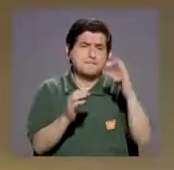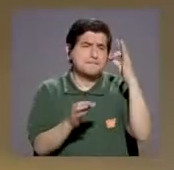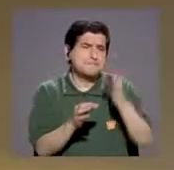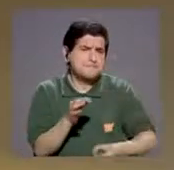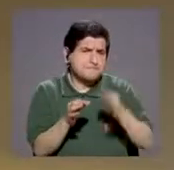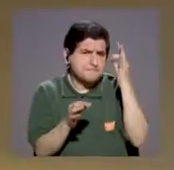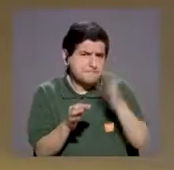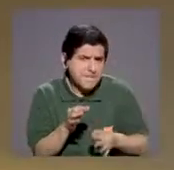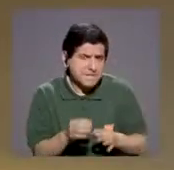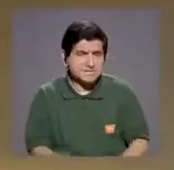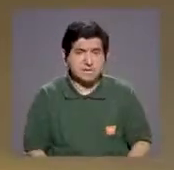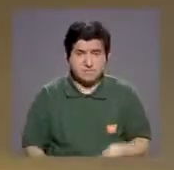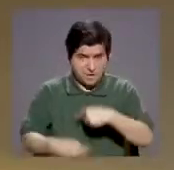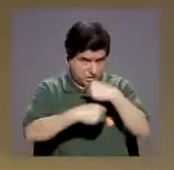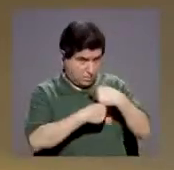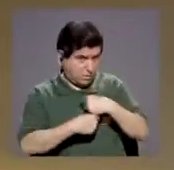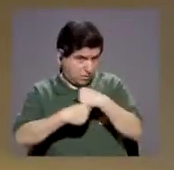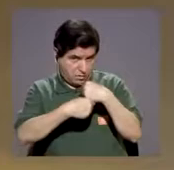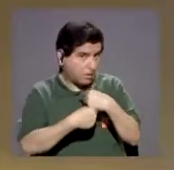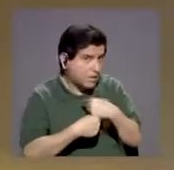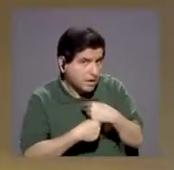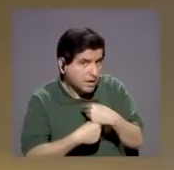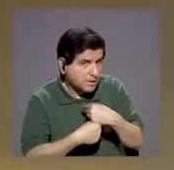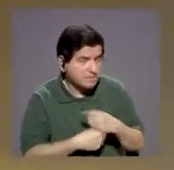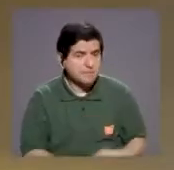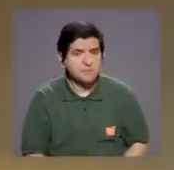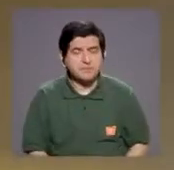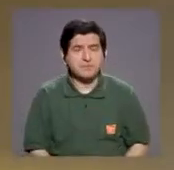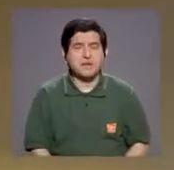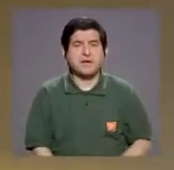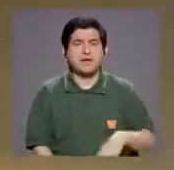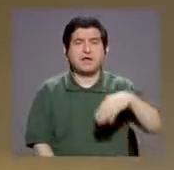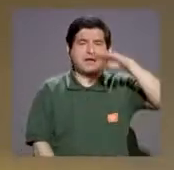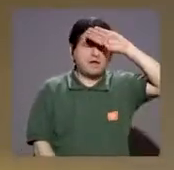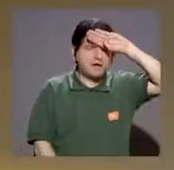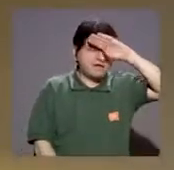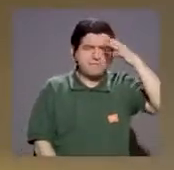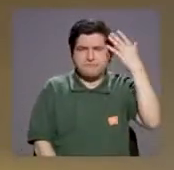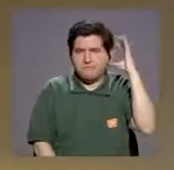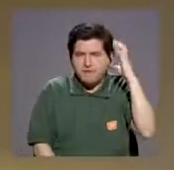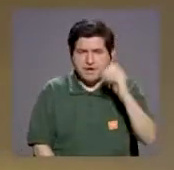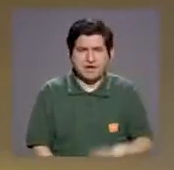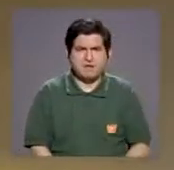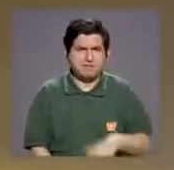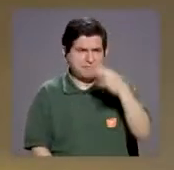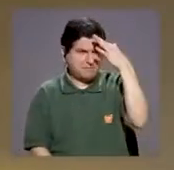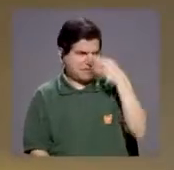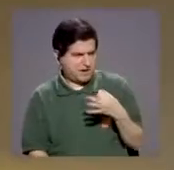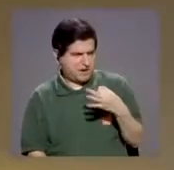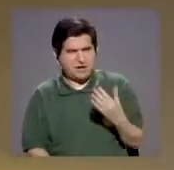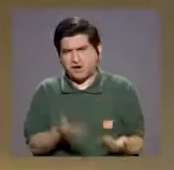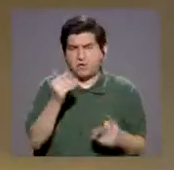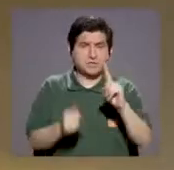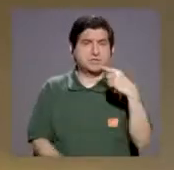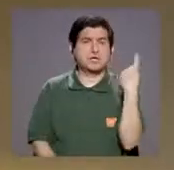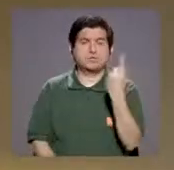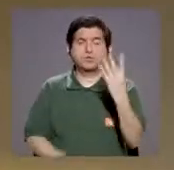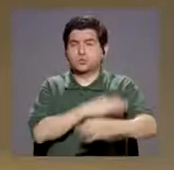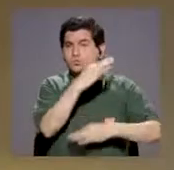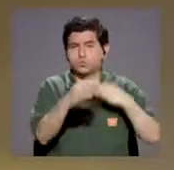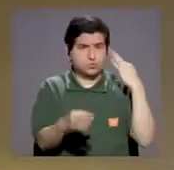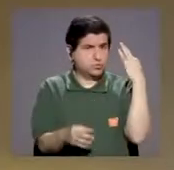y corríjame si me equivoco es más sencilla la fiebre amarilla porque entiendo que hay un solo